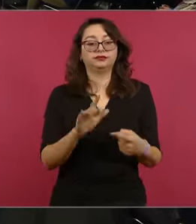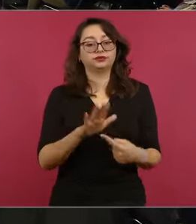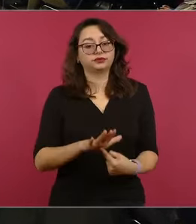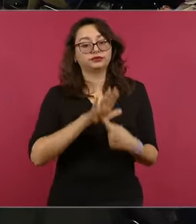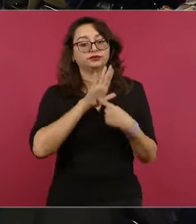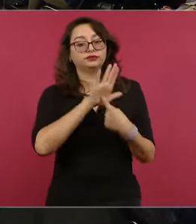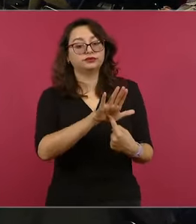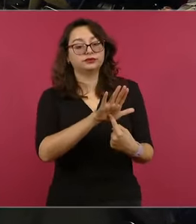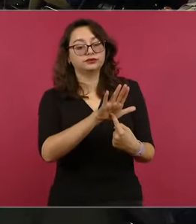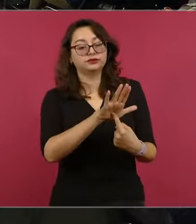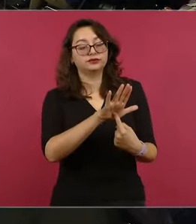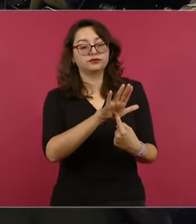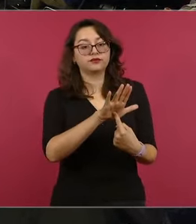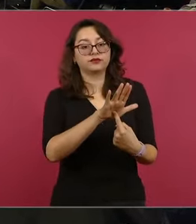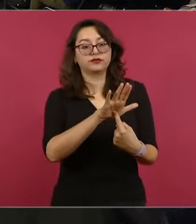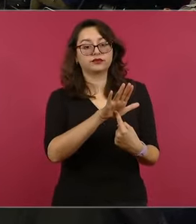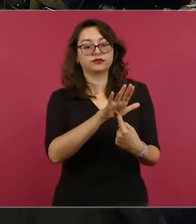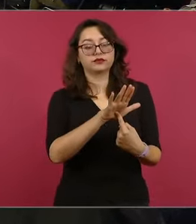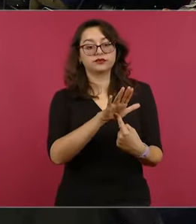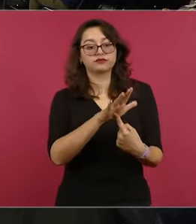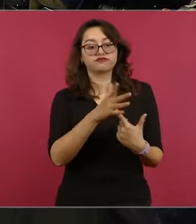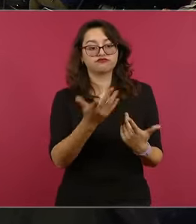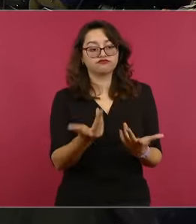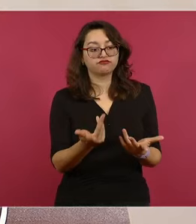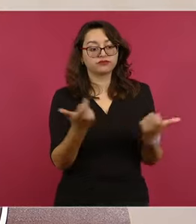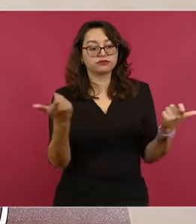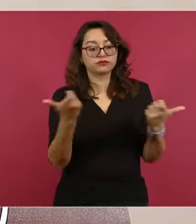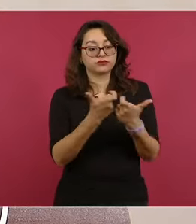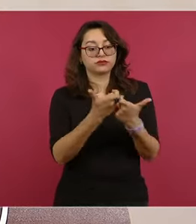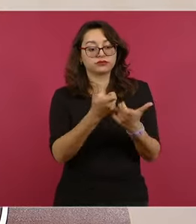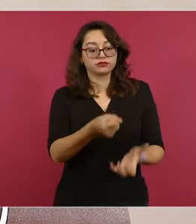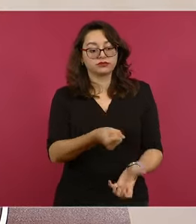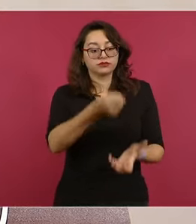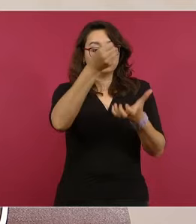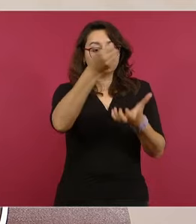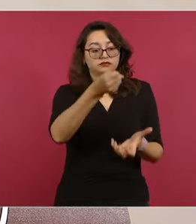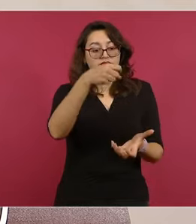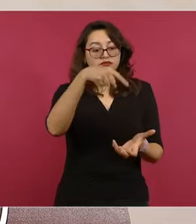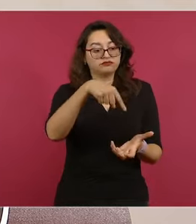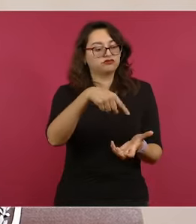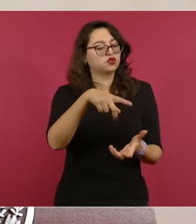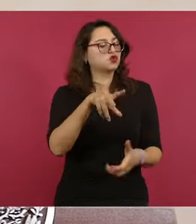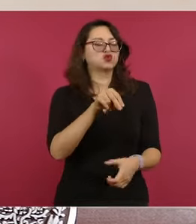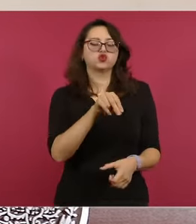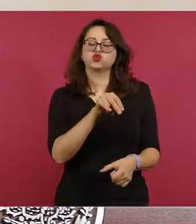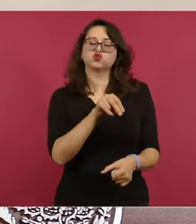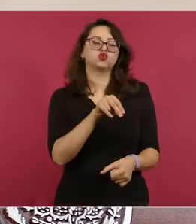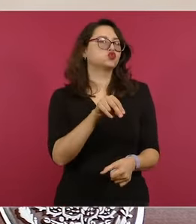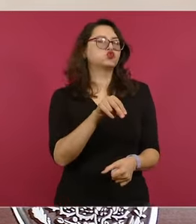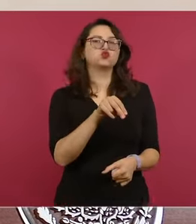que el fideicomiso que se hizo en ese entonces no solo